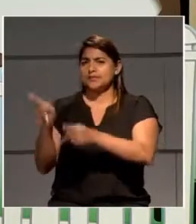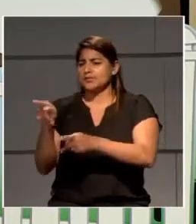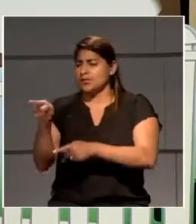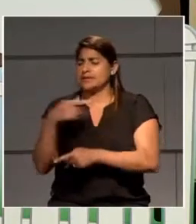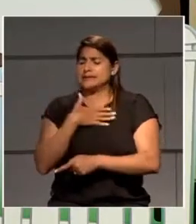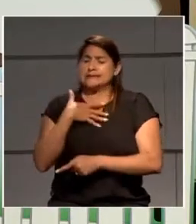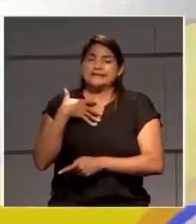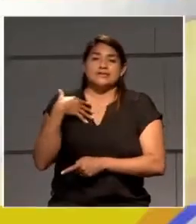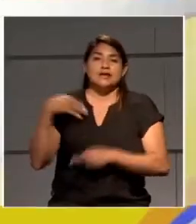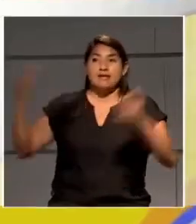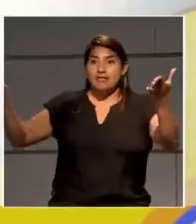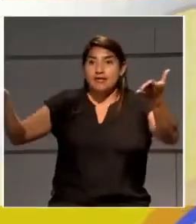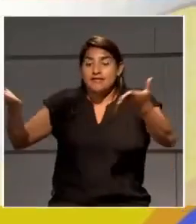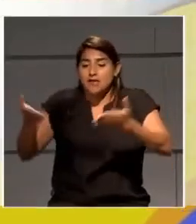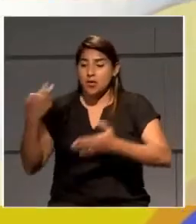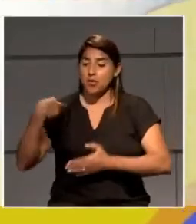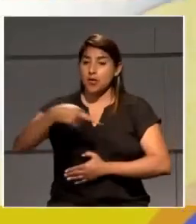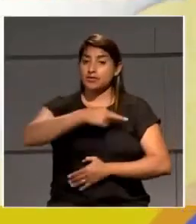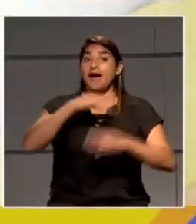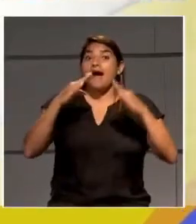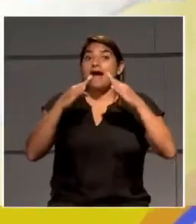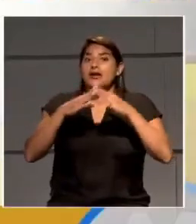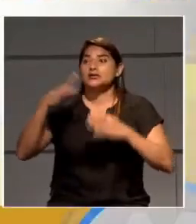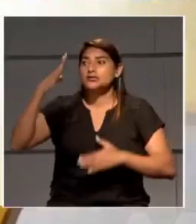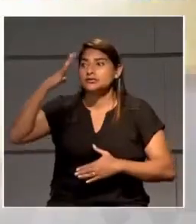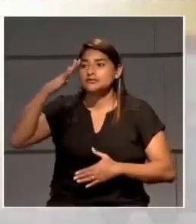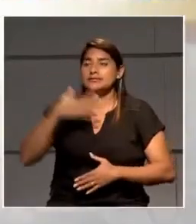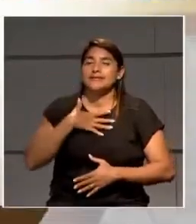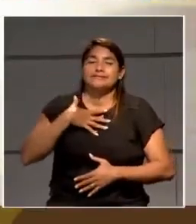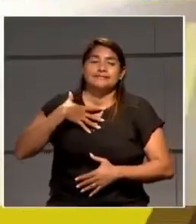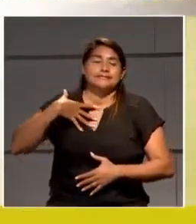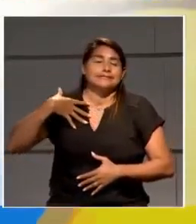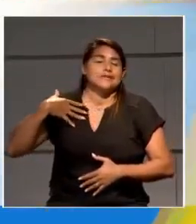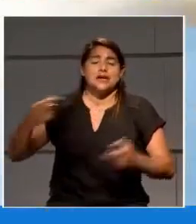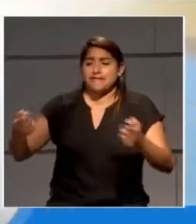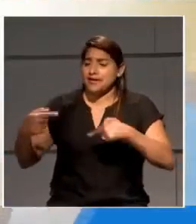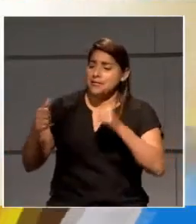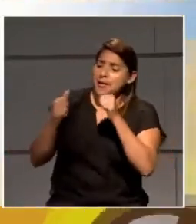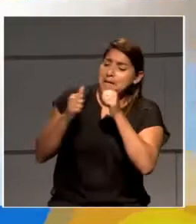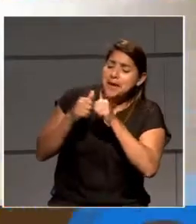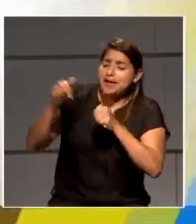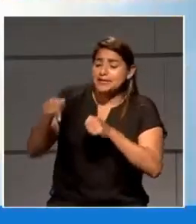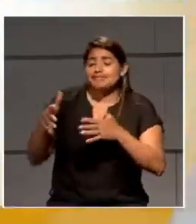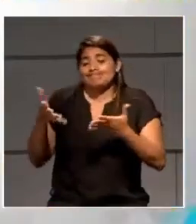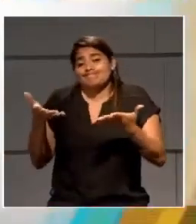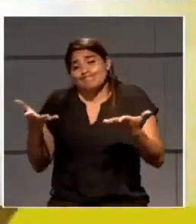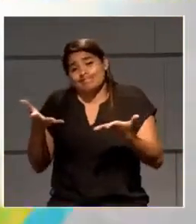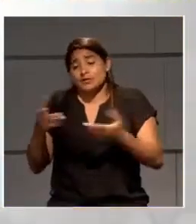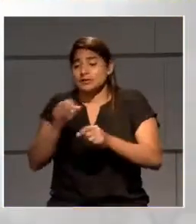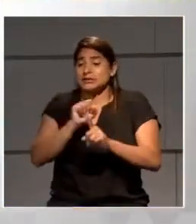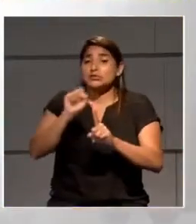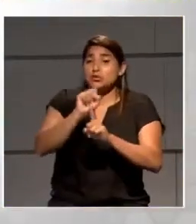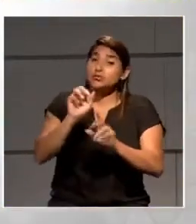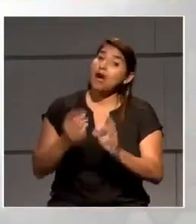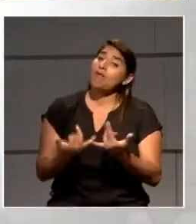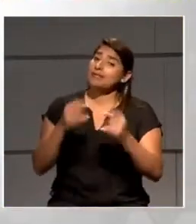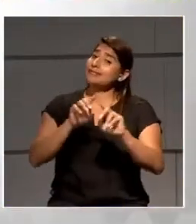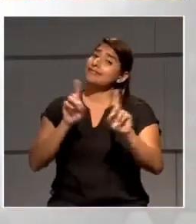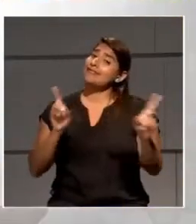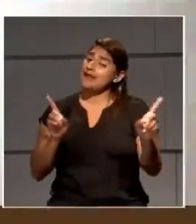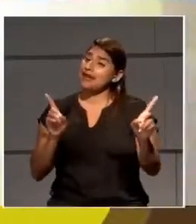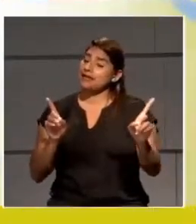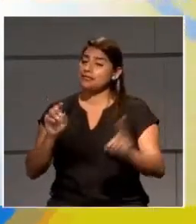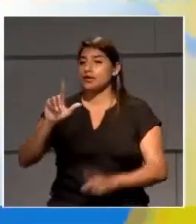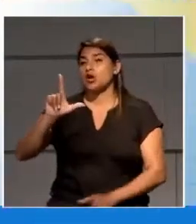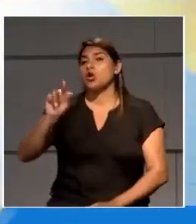nos encanta recibir en nuestra casa, que yo desearía que puedan estar acá con nosotros, pero bueno, las circunstancias son diferentes.